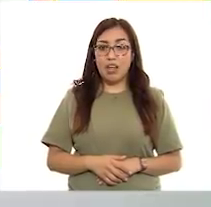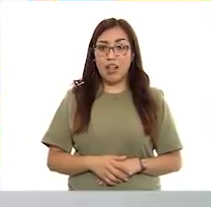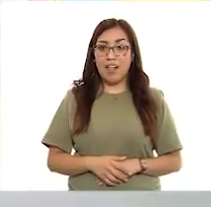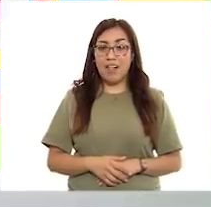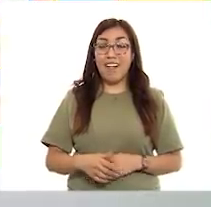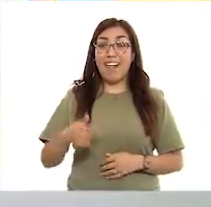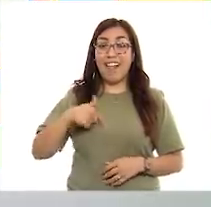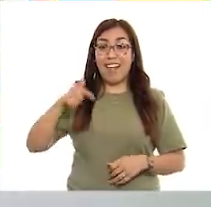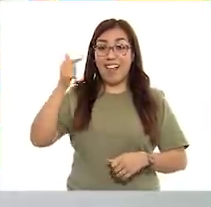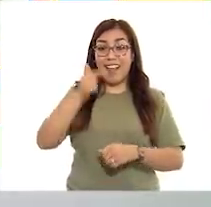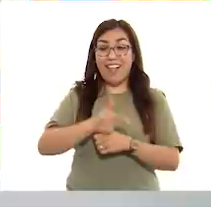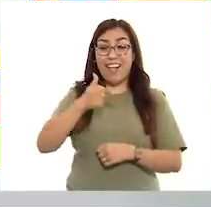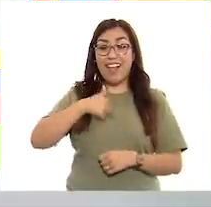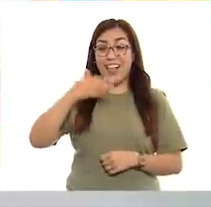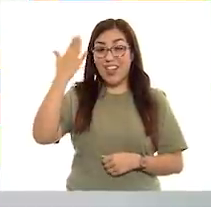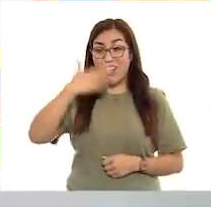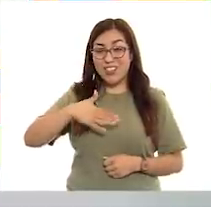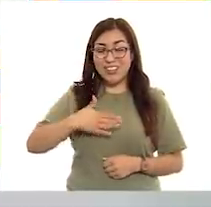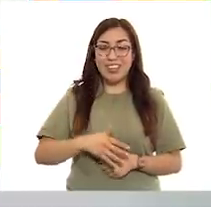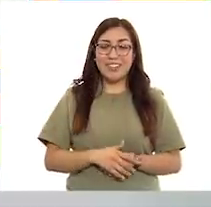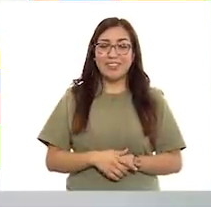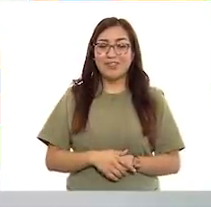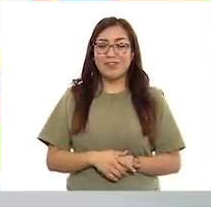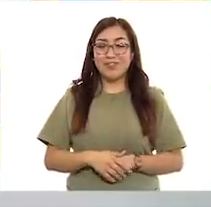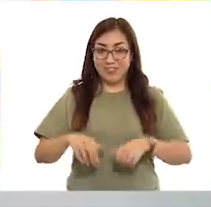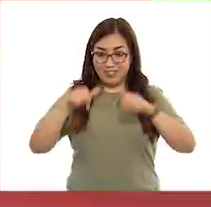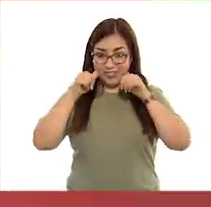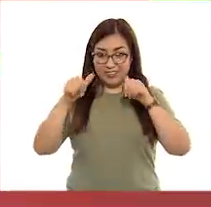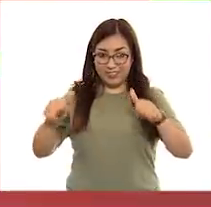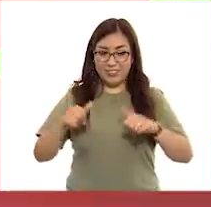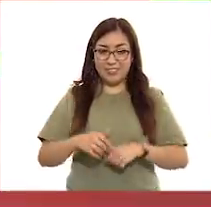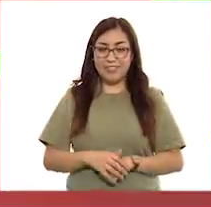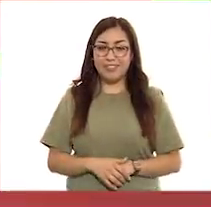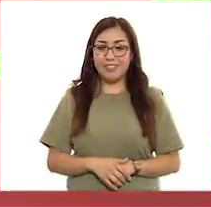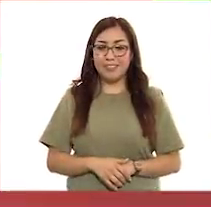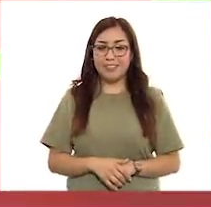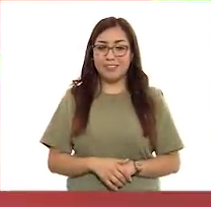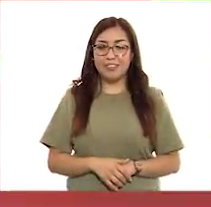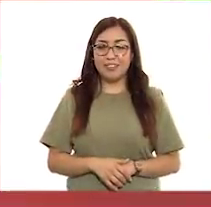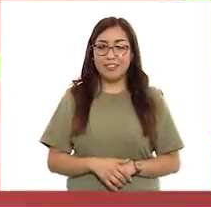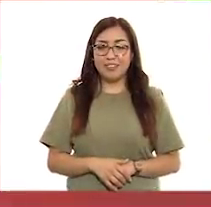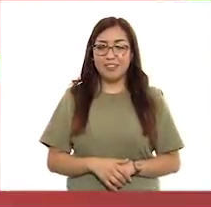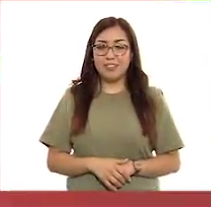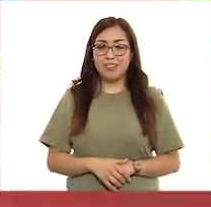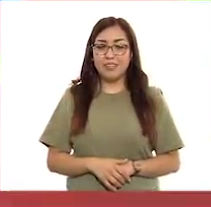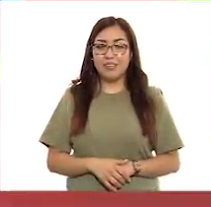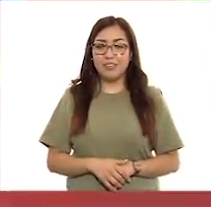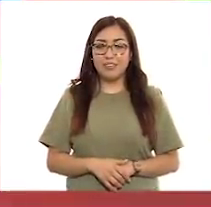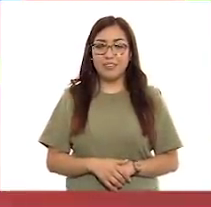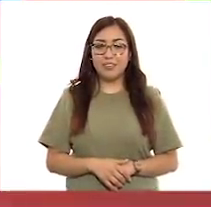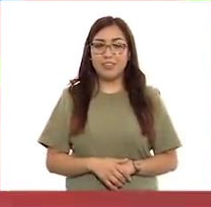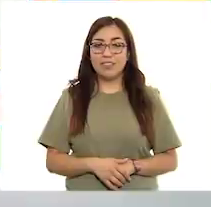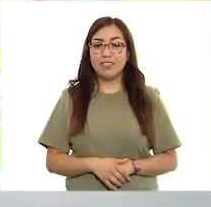¡Ya sé! ¡Ya sé, ya sé! Miren, pongan atención. Son uno,